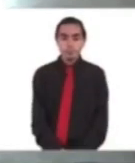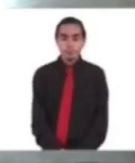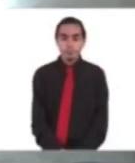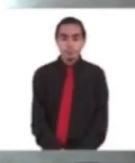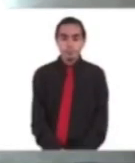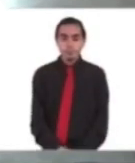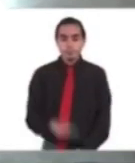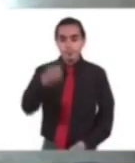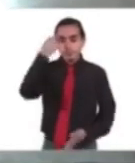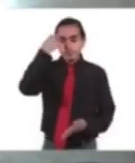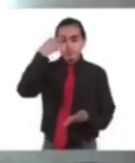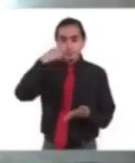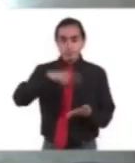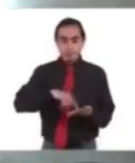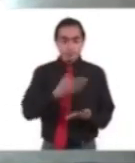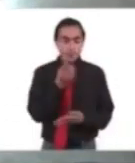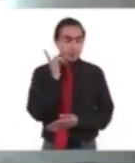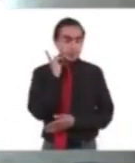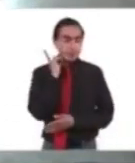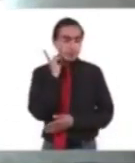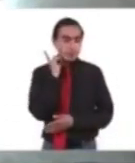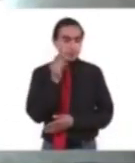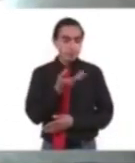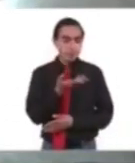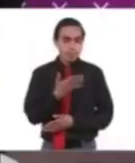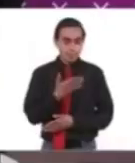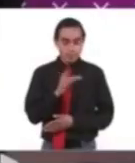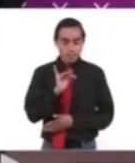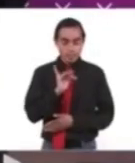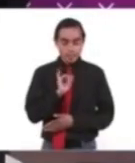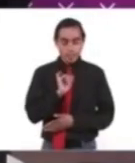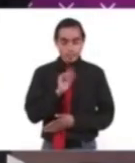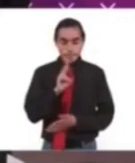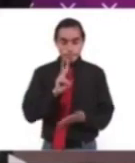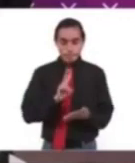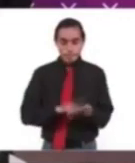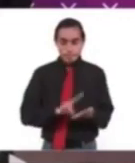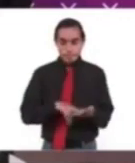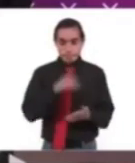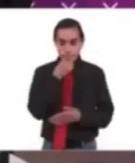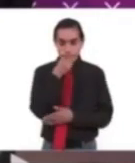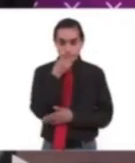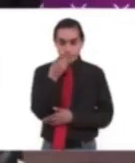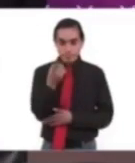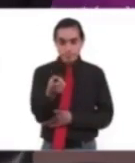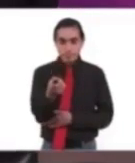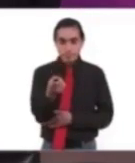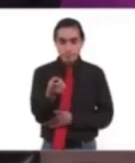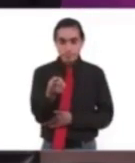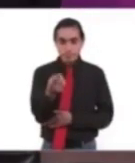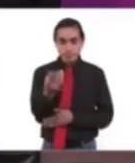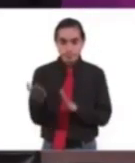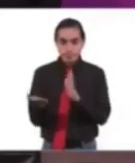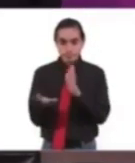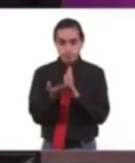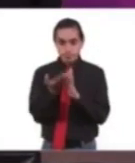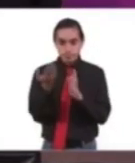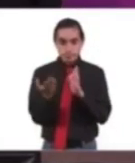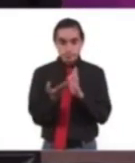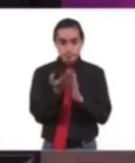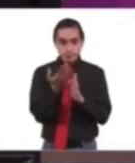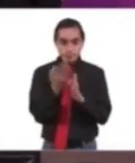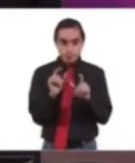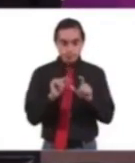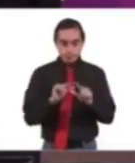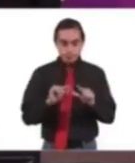Yo creo, diputado, que vale aquí la pena resaltar que la construcción de esa línea de transmisión